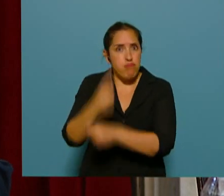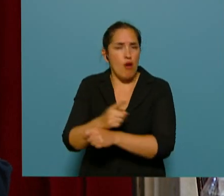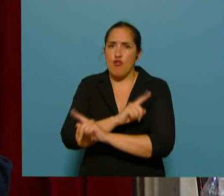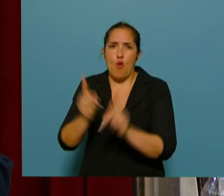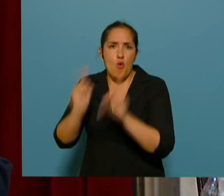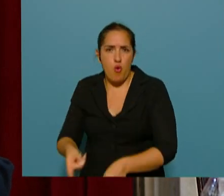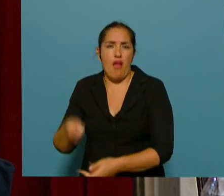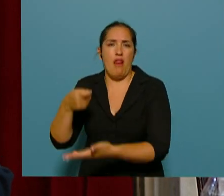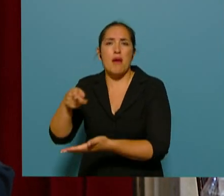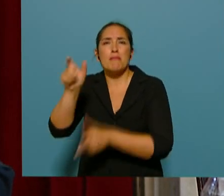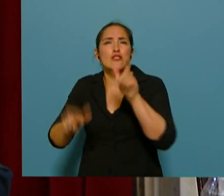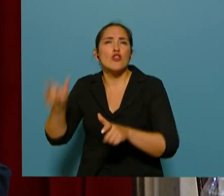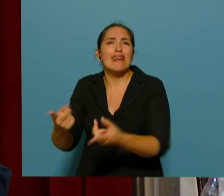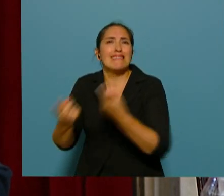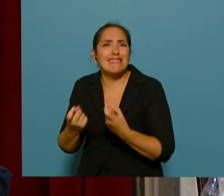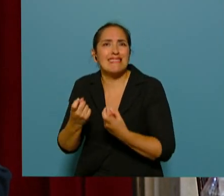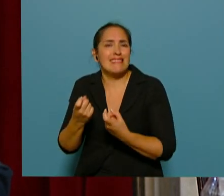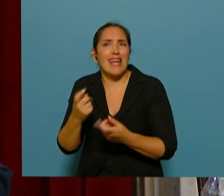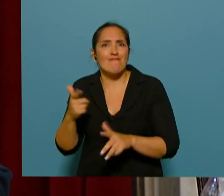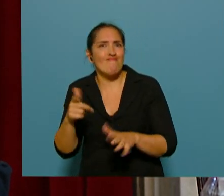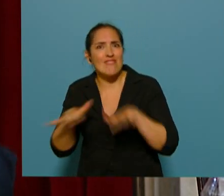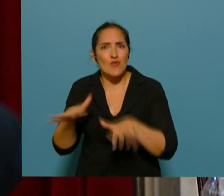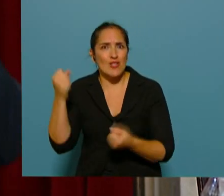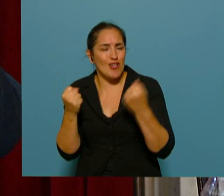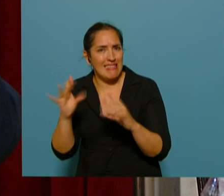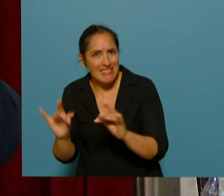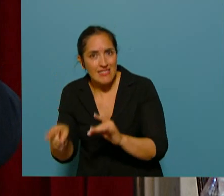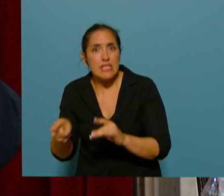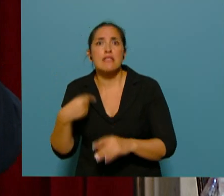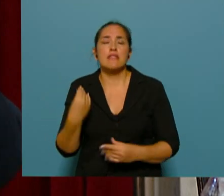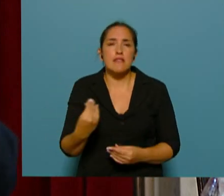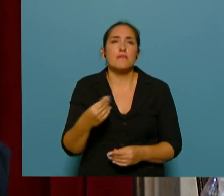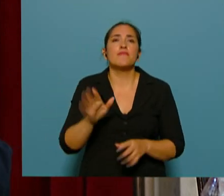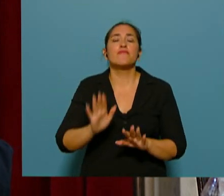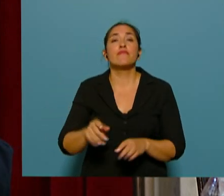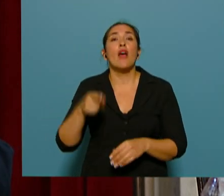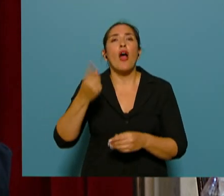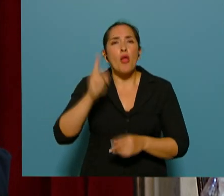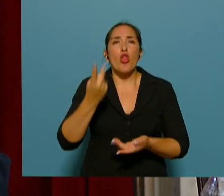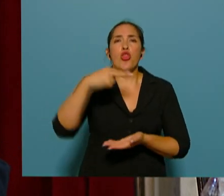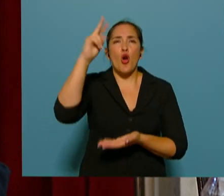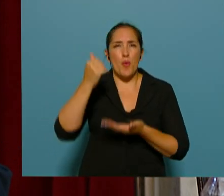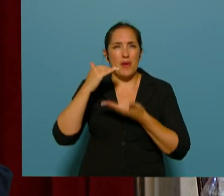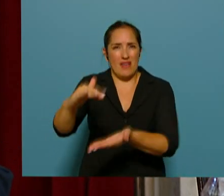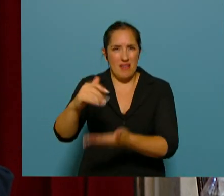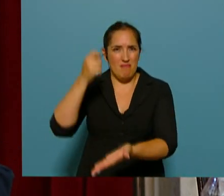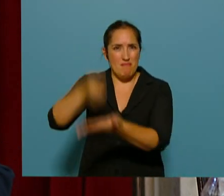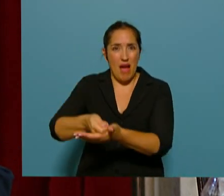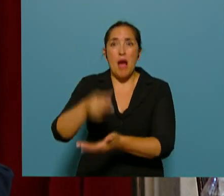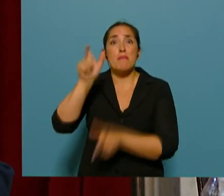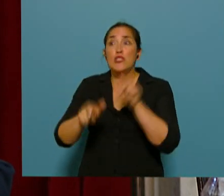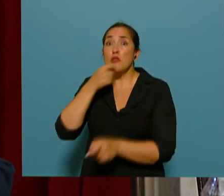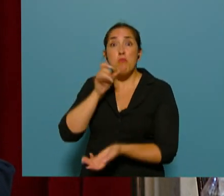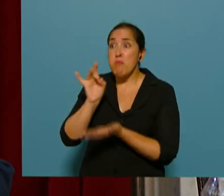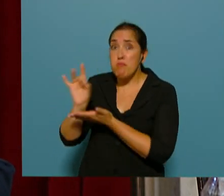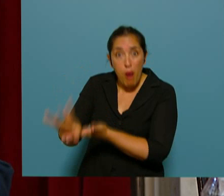población. Prohibimos los despidos sin causa o por fuerza mayor. La doble indemnización para